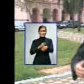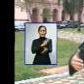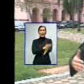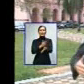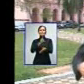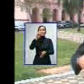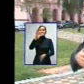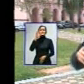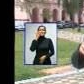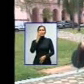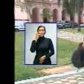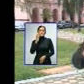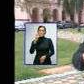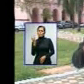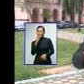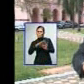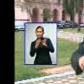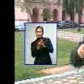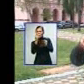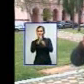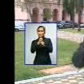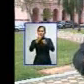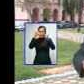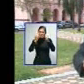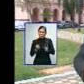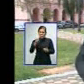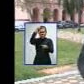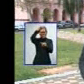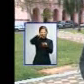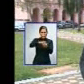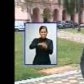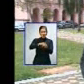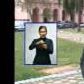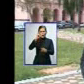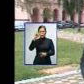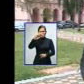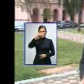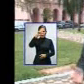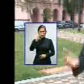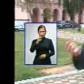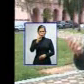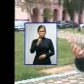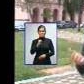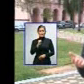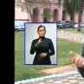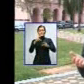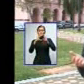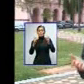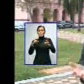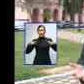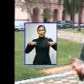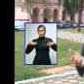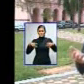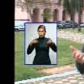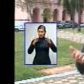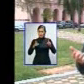agosto, y que buscarán la forma que ese trabajo quede insertado dentro del Instituto de Previsión Social. En materia jubilatoria,